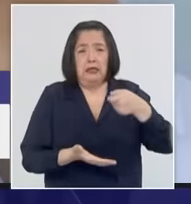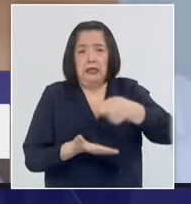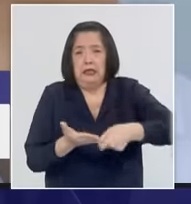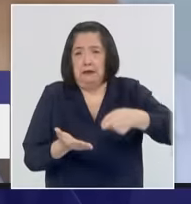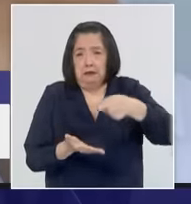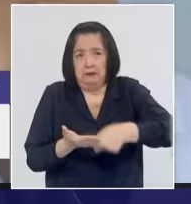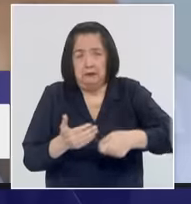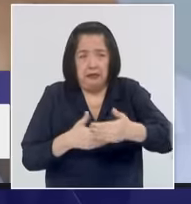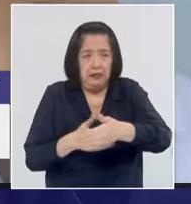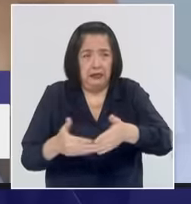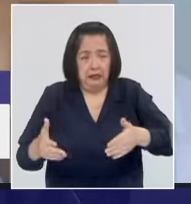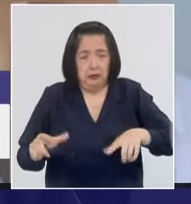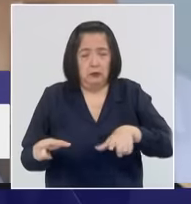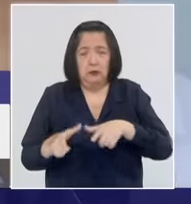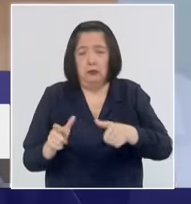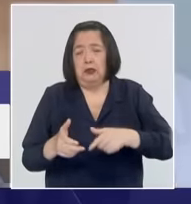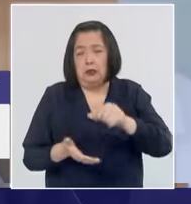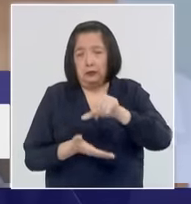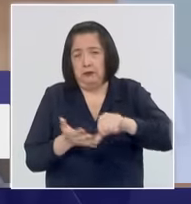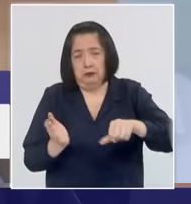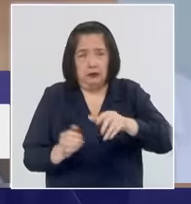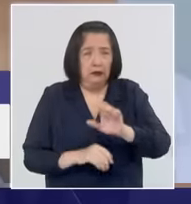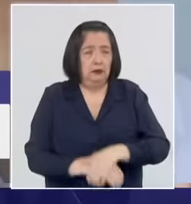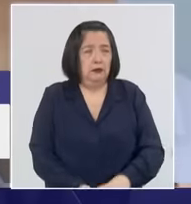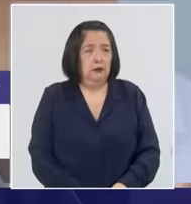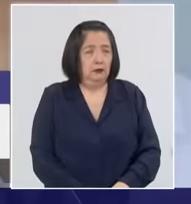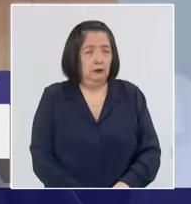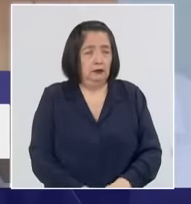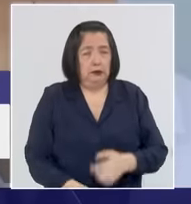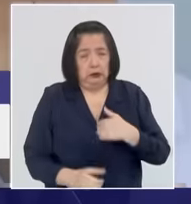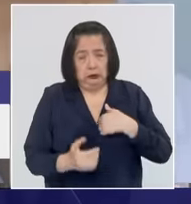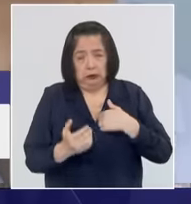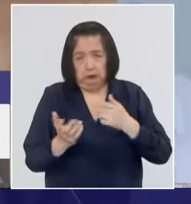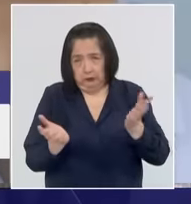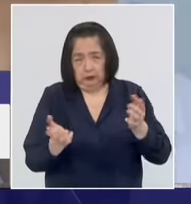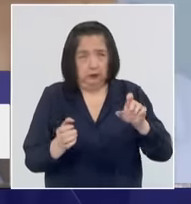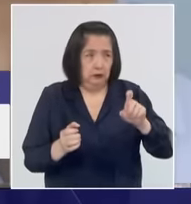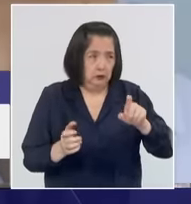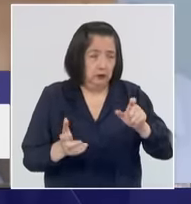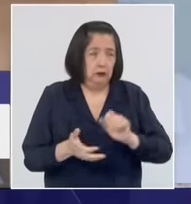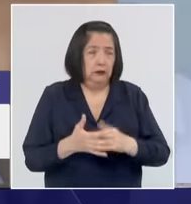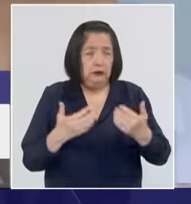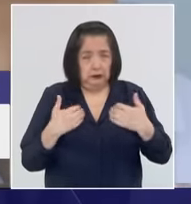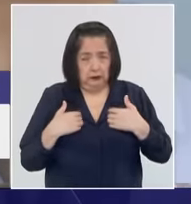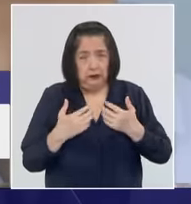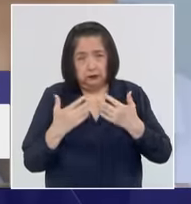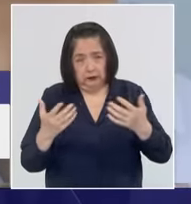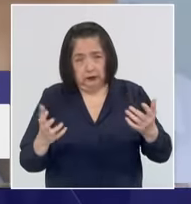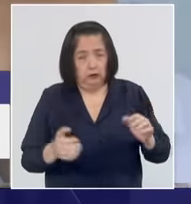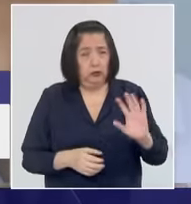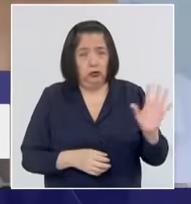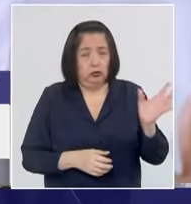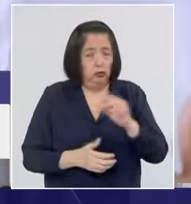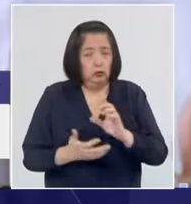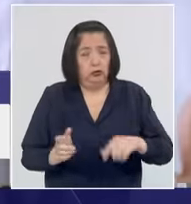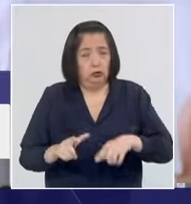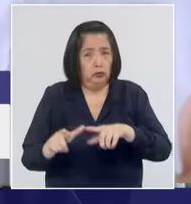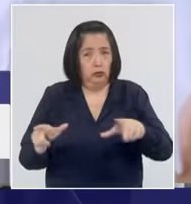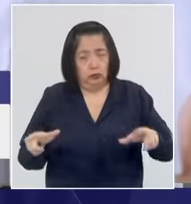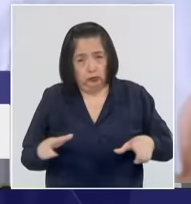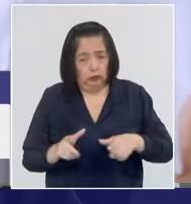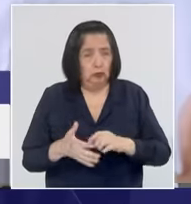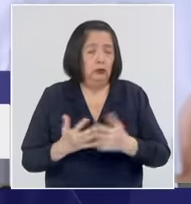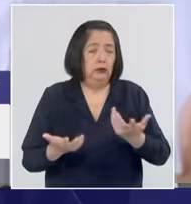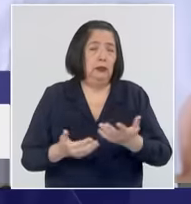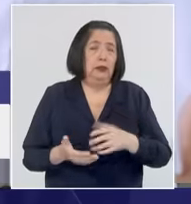alquilar, digamos, la sala de operaciones. Yo lo que quería, pero tienes que tener los implementos. No todos los quirófanos son iguales,